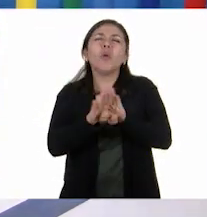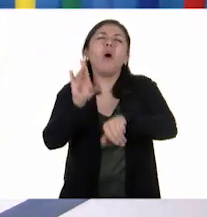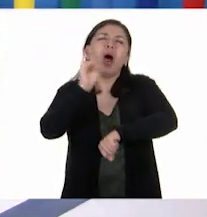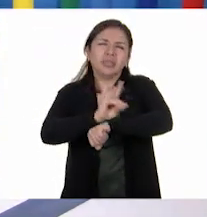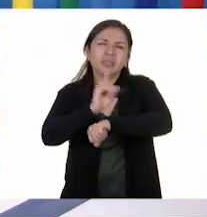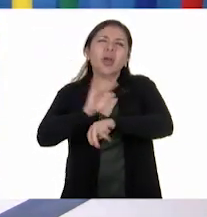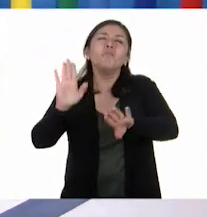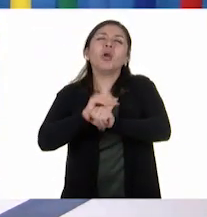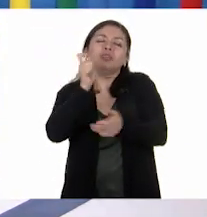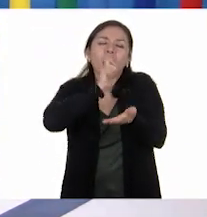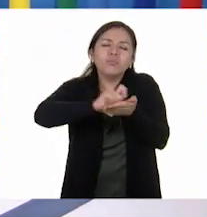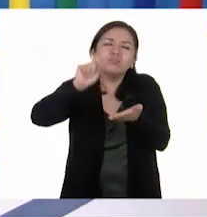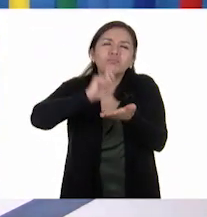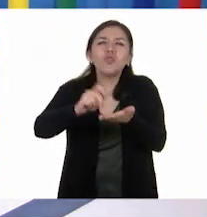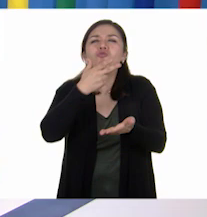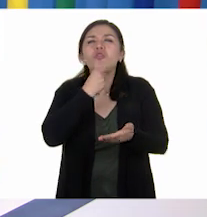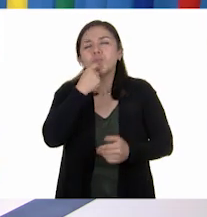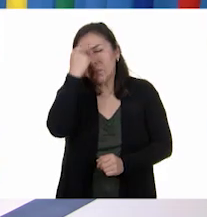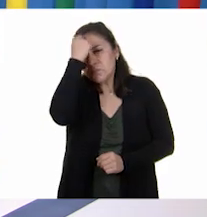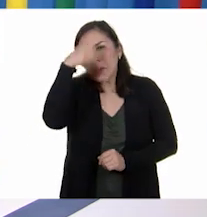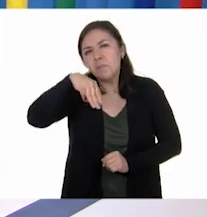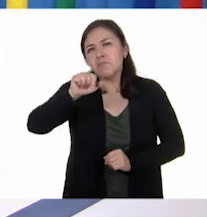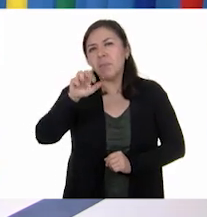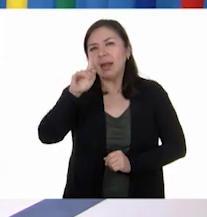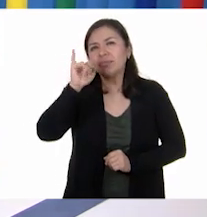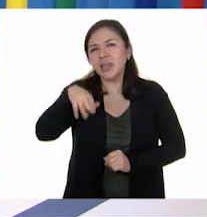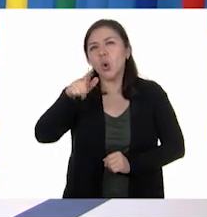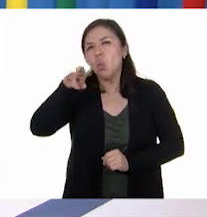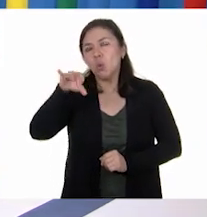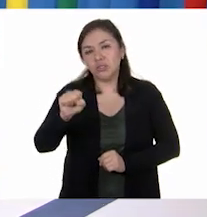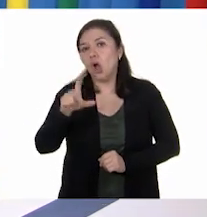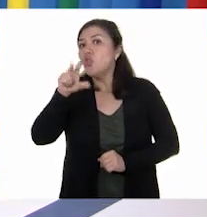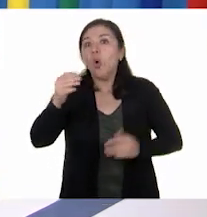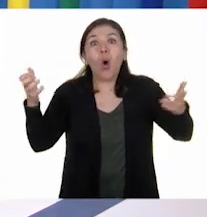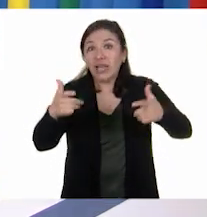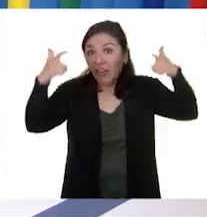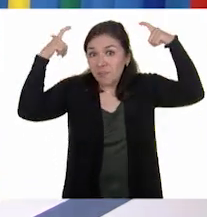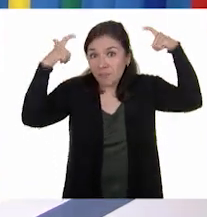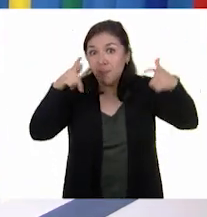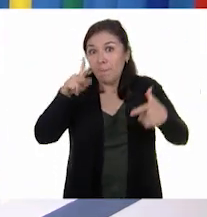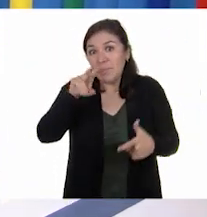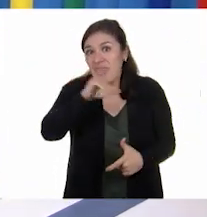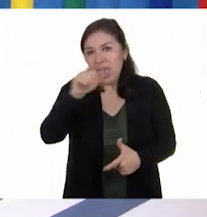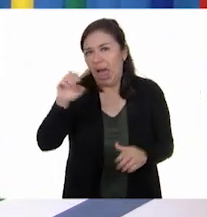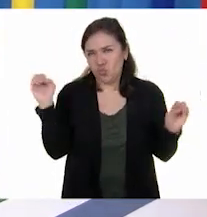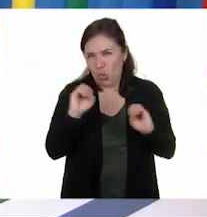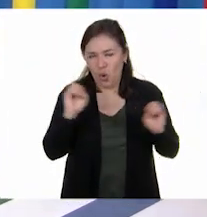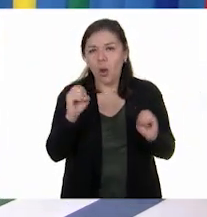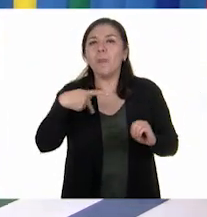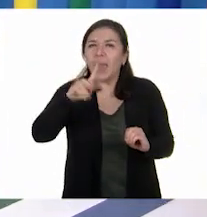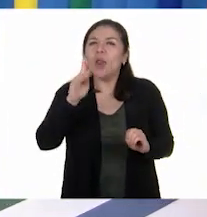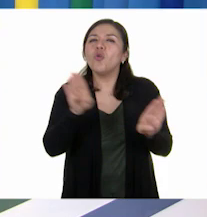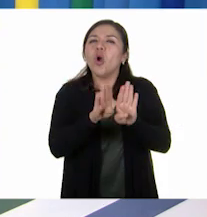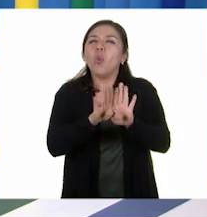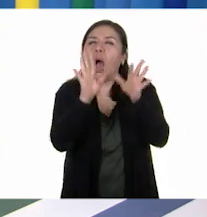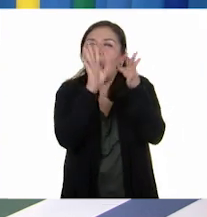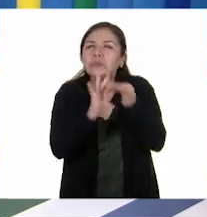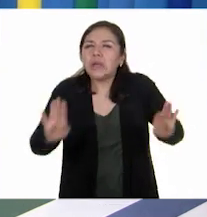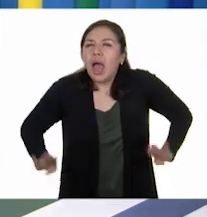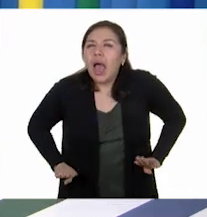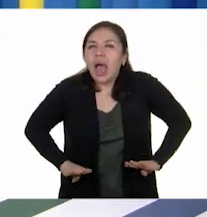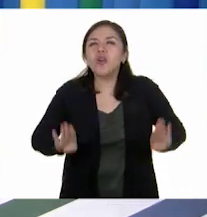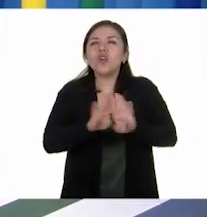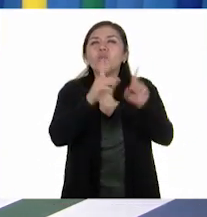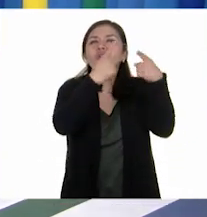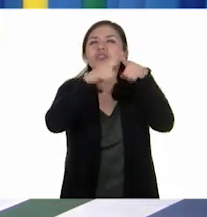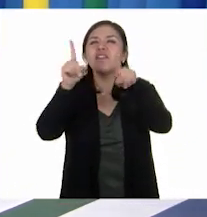por haber sido escritas por Martín Luis Guzmán y no por el mismo Francisco Villa, pues conservan ese rasgo particular de los